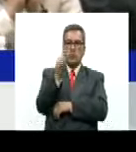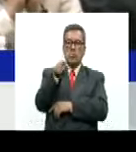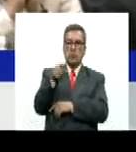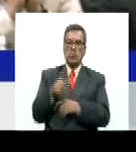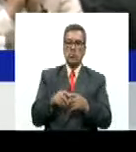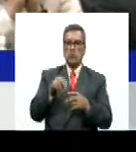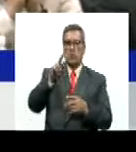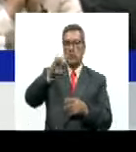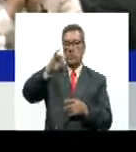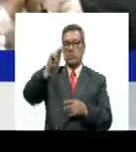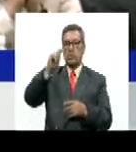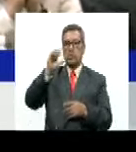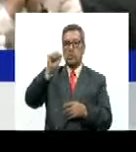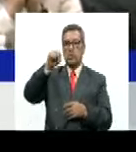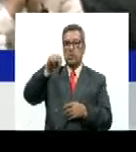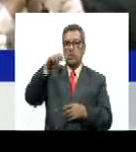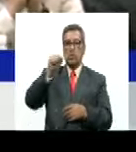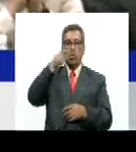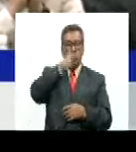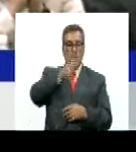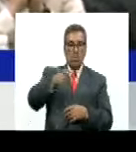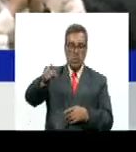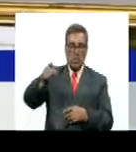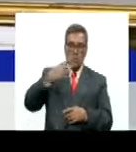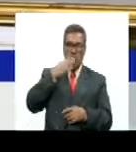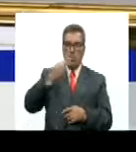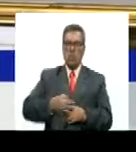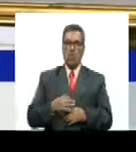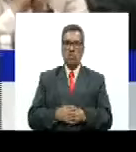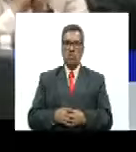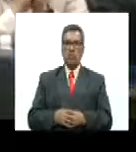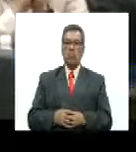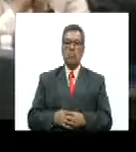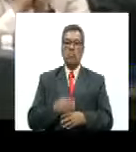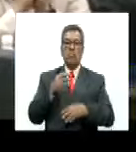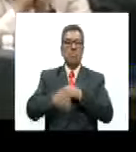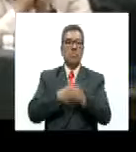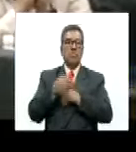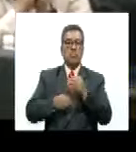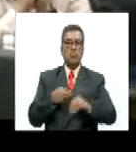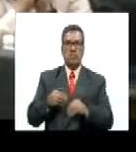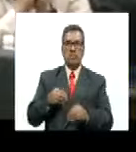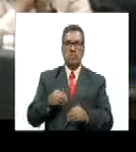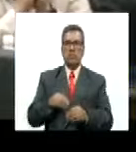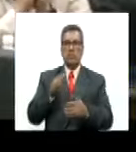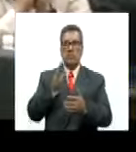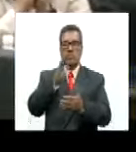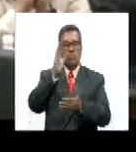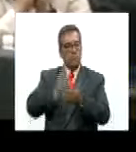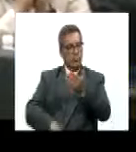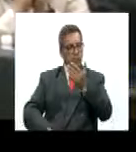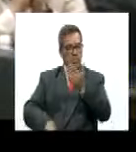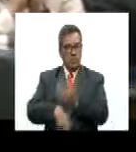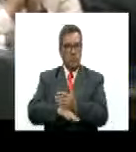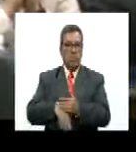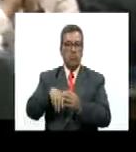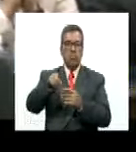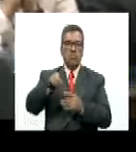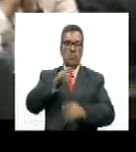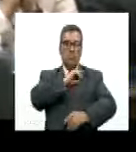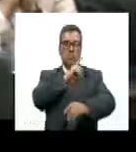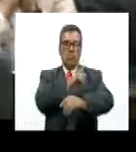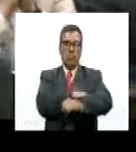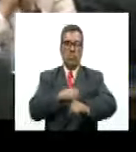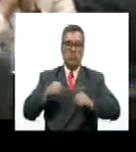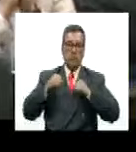con Vietnam. Ese pueblo digno le hizo salir con el rabo entre las piernas a ese poderoso